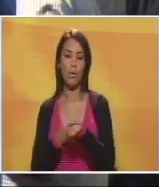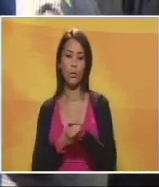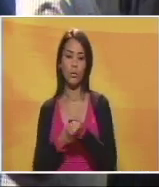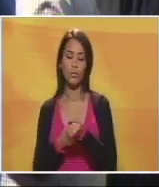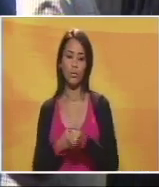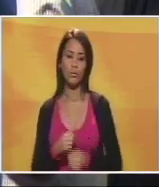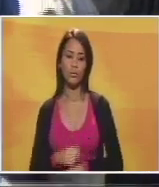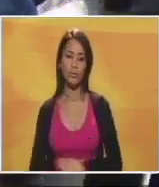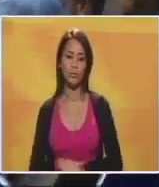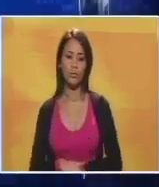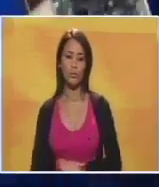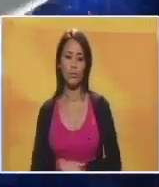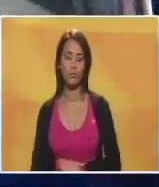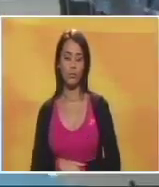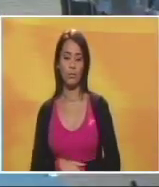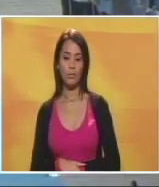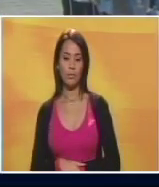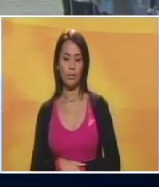partido.